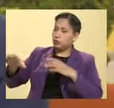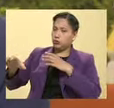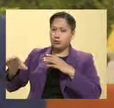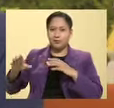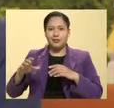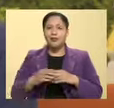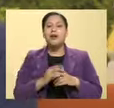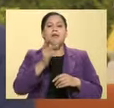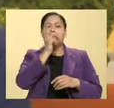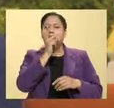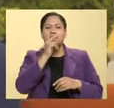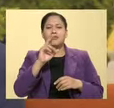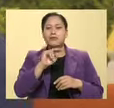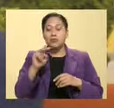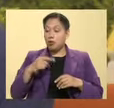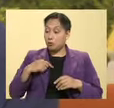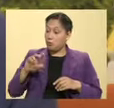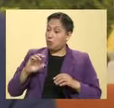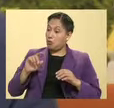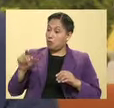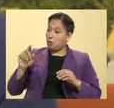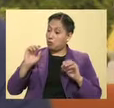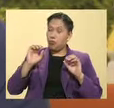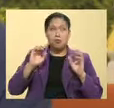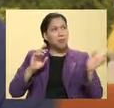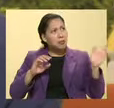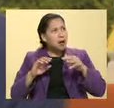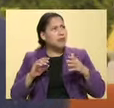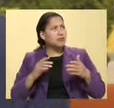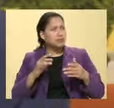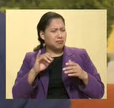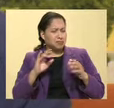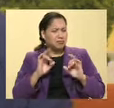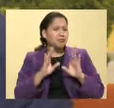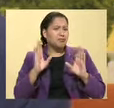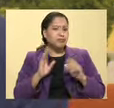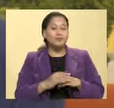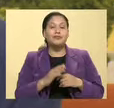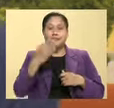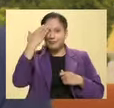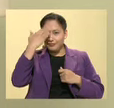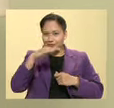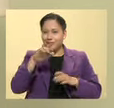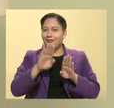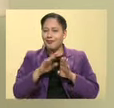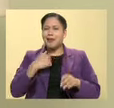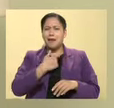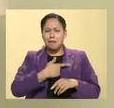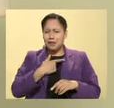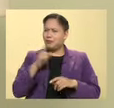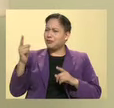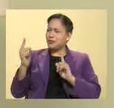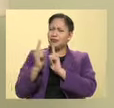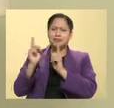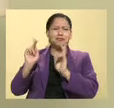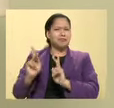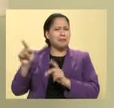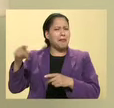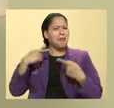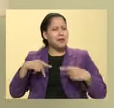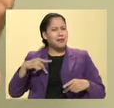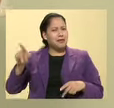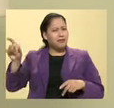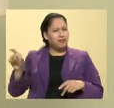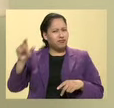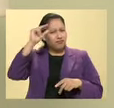improvisen, papá, oye, nunca te había visto haciendo esto, vamos a hacerlo. Improvisar. ¿Saben una cosa? Me gusta hablar con gente